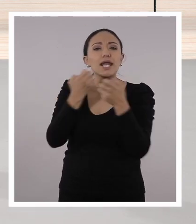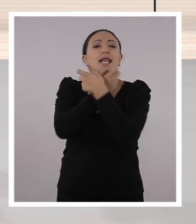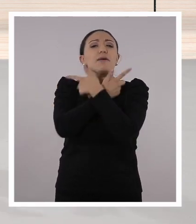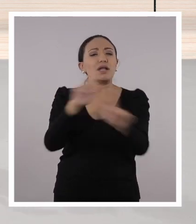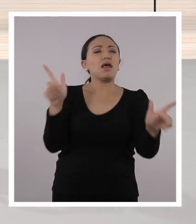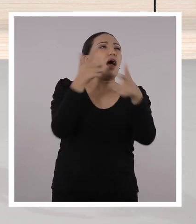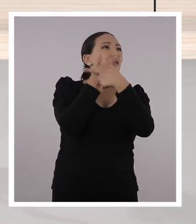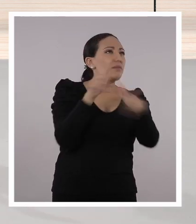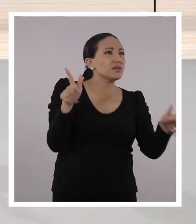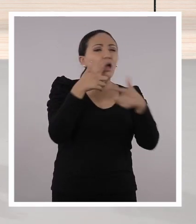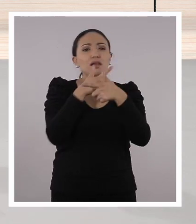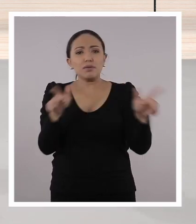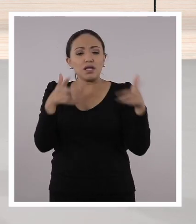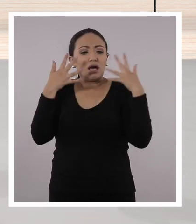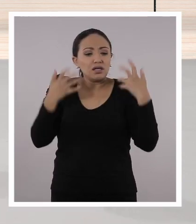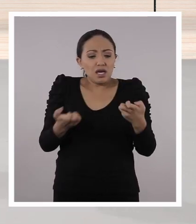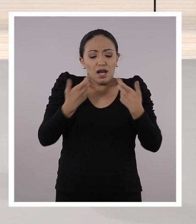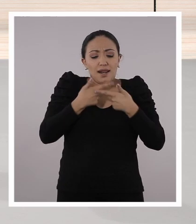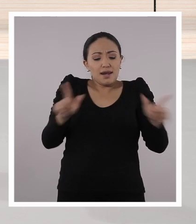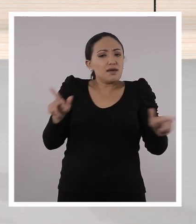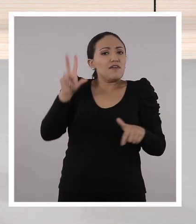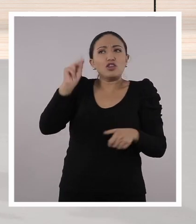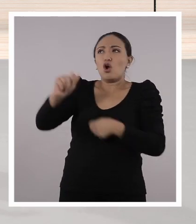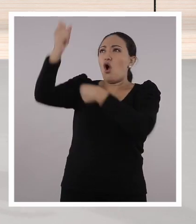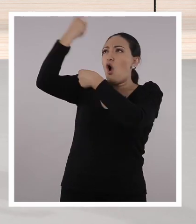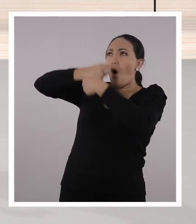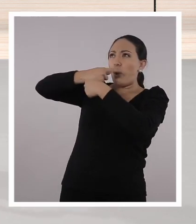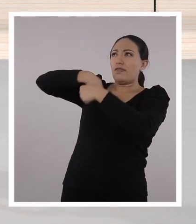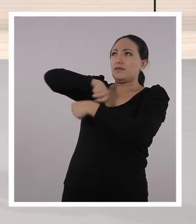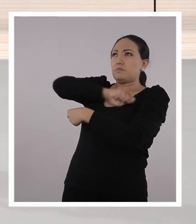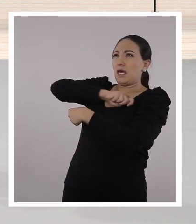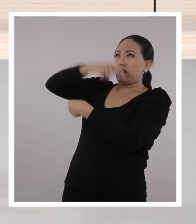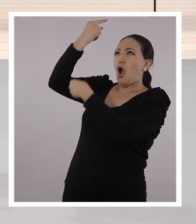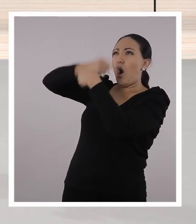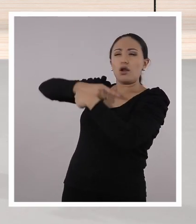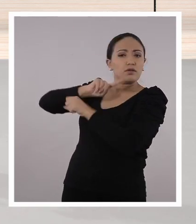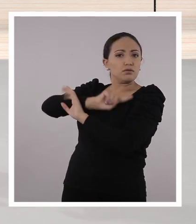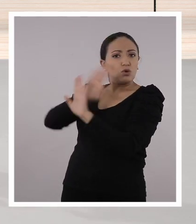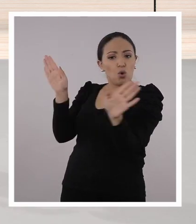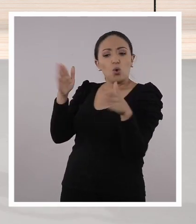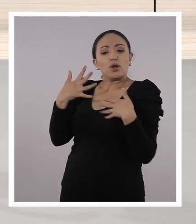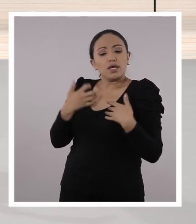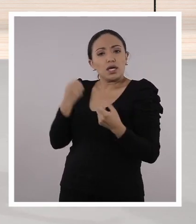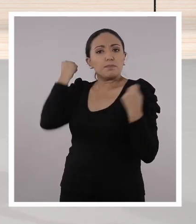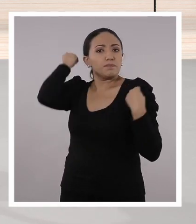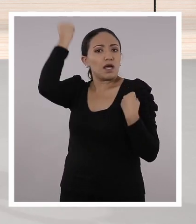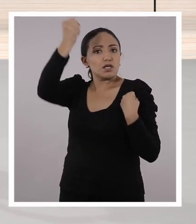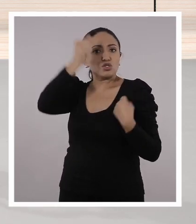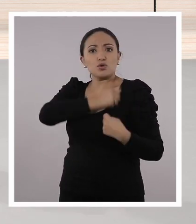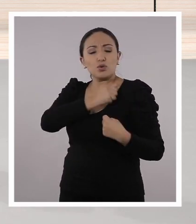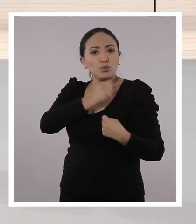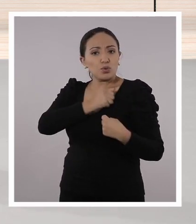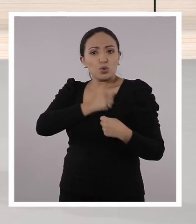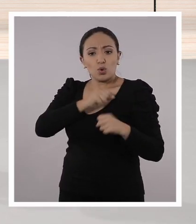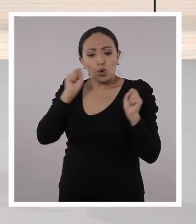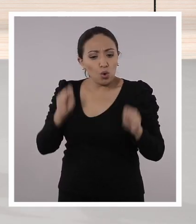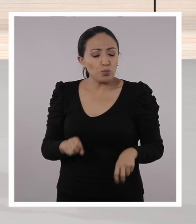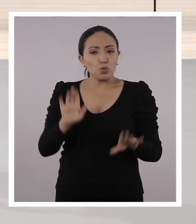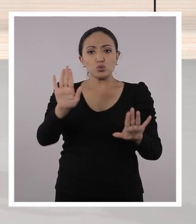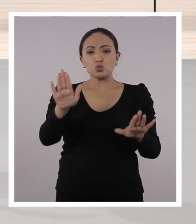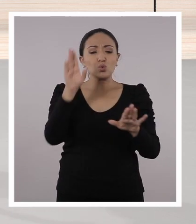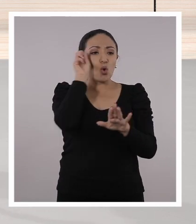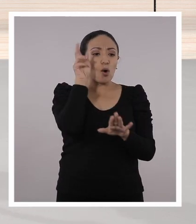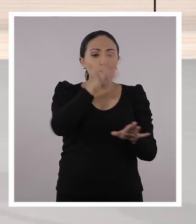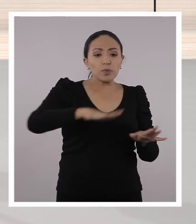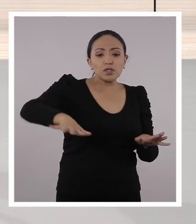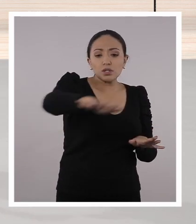ansias de libertad, que querían tener un Estado, que querían sentirse libres de poder ejercer sus derechos y poder